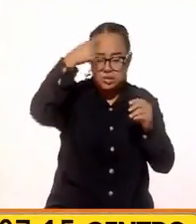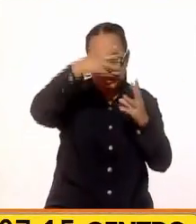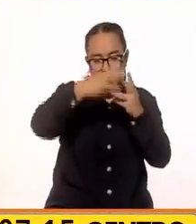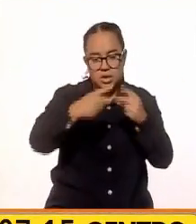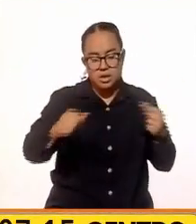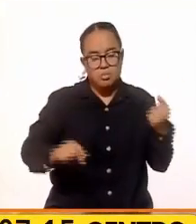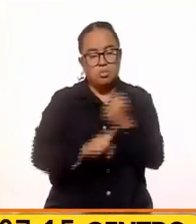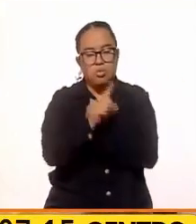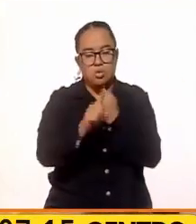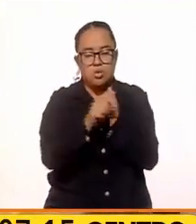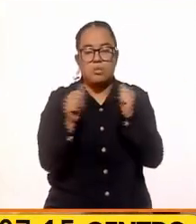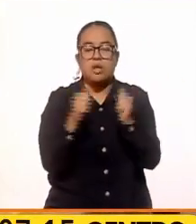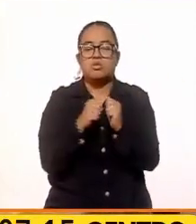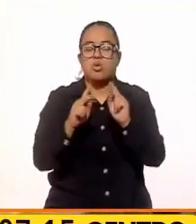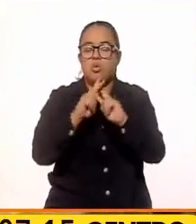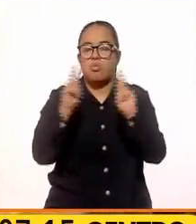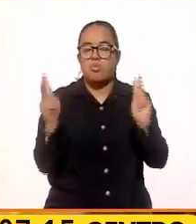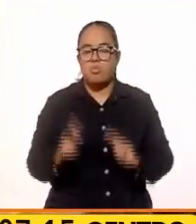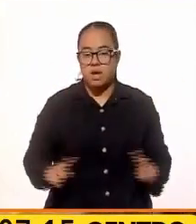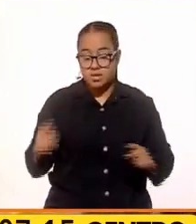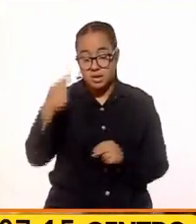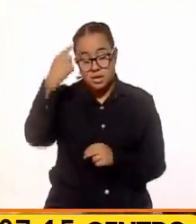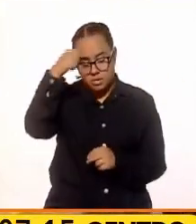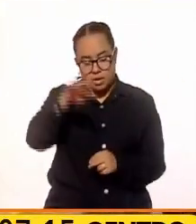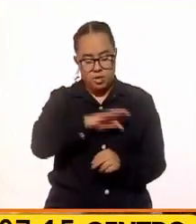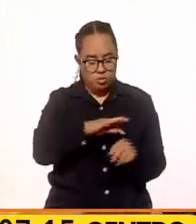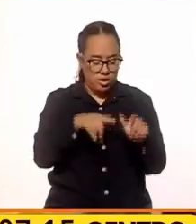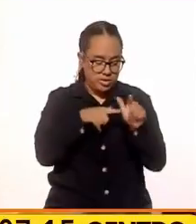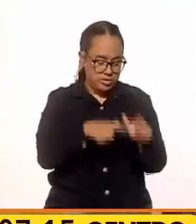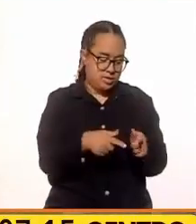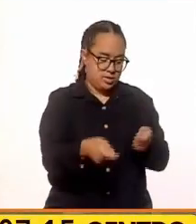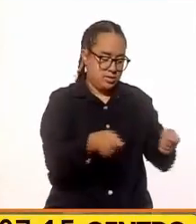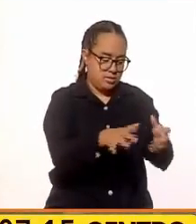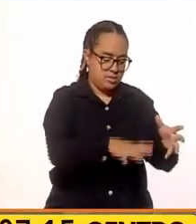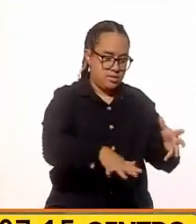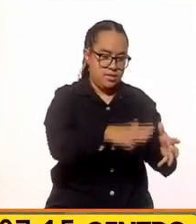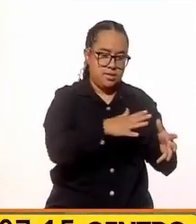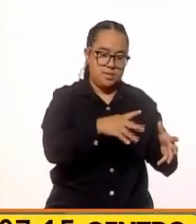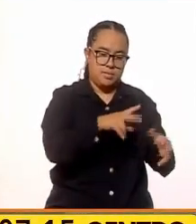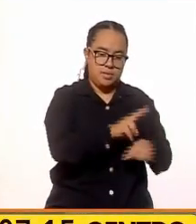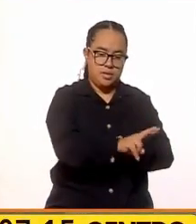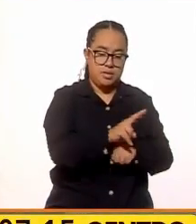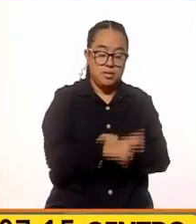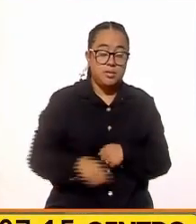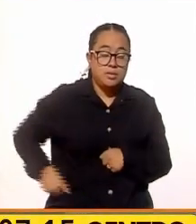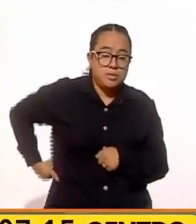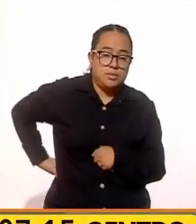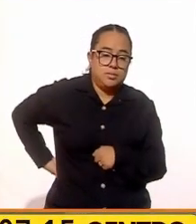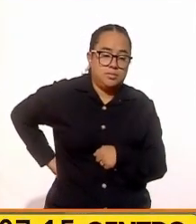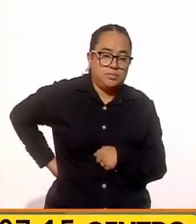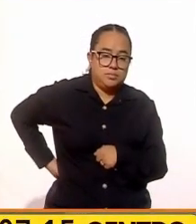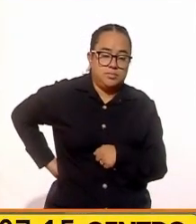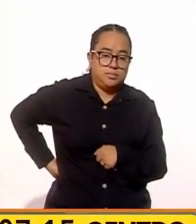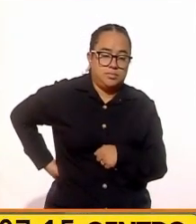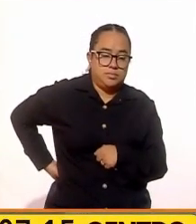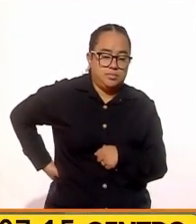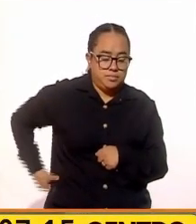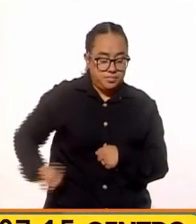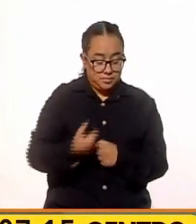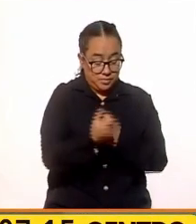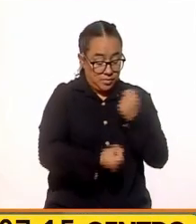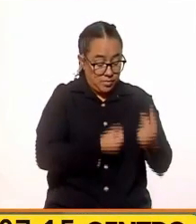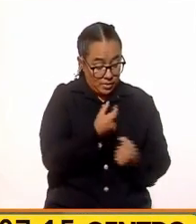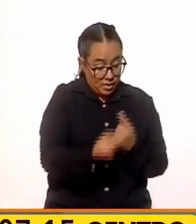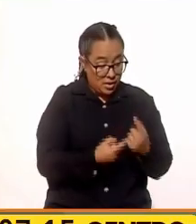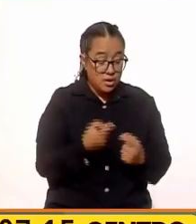pacíficas con la oposición para mantener la gobernabilidad en Venezuela. Vimos incluso sectores de la oposición sumarse al